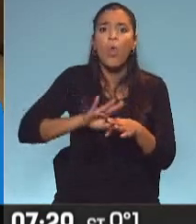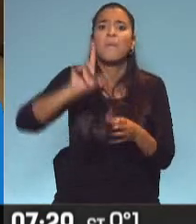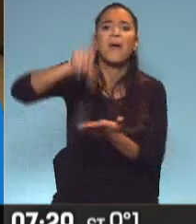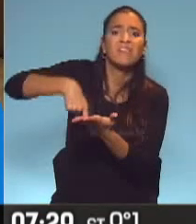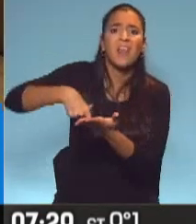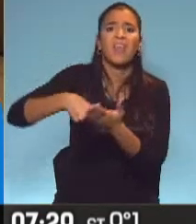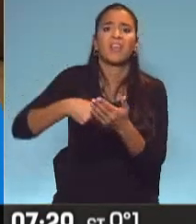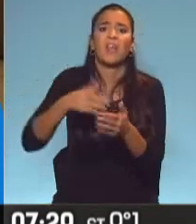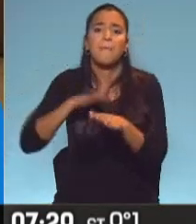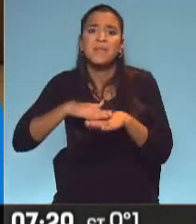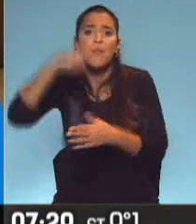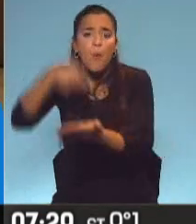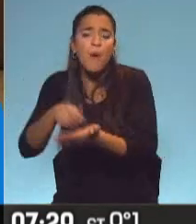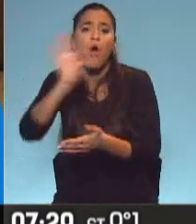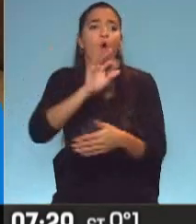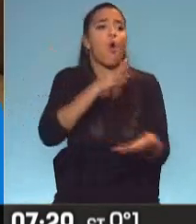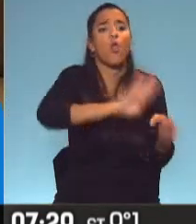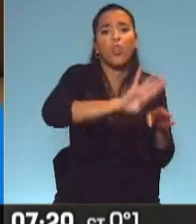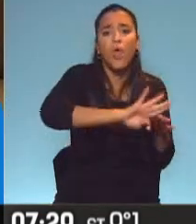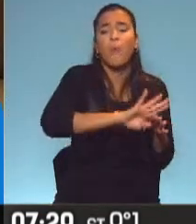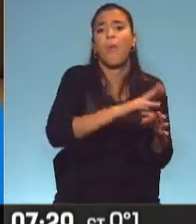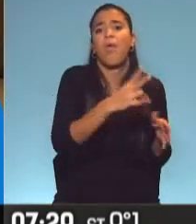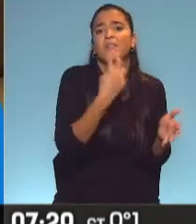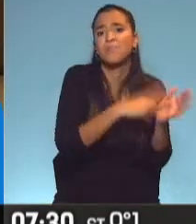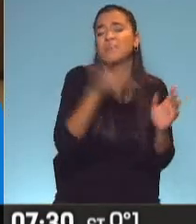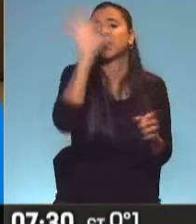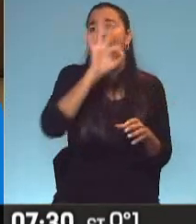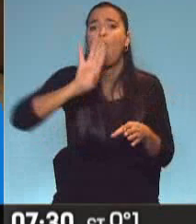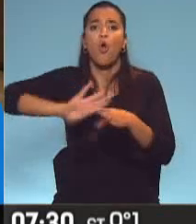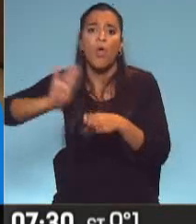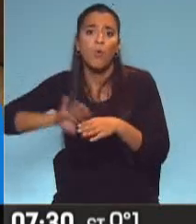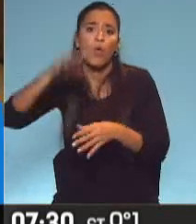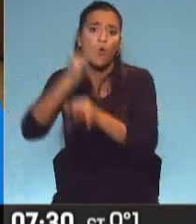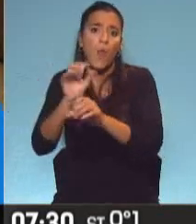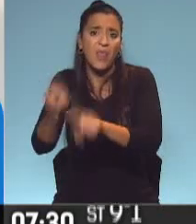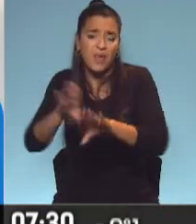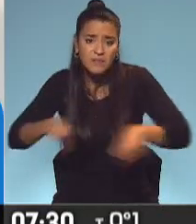o debe las expensas o debe el colegio de los chicos. Acá hay que desendeudar a la familia.